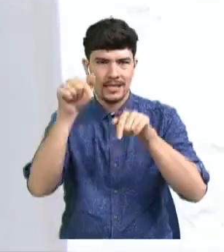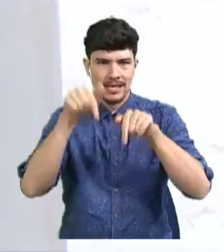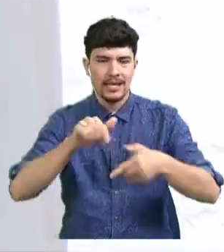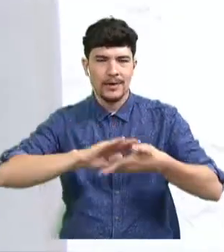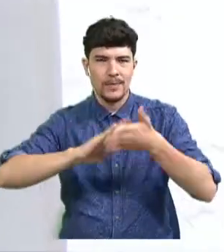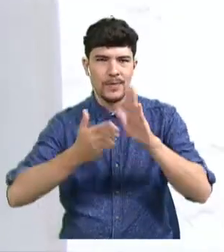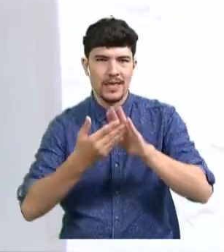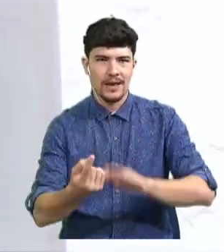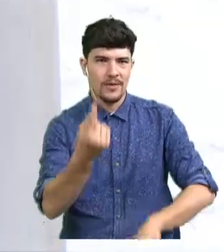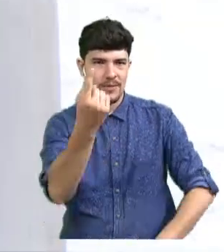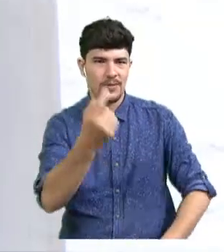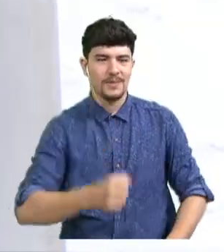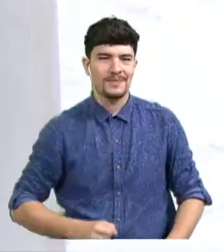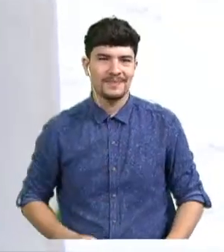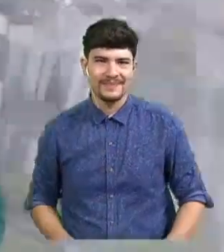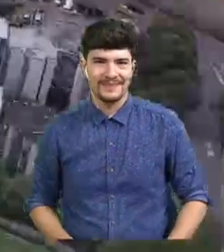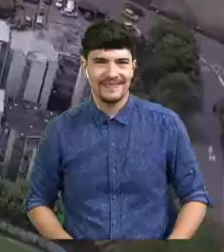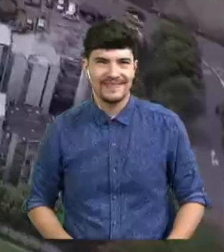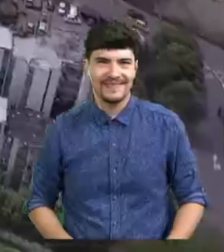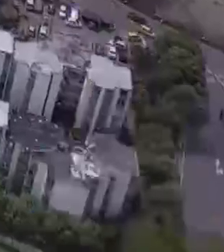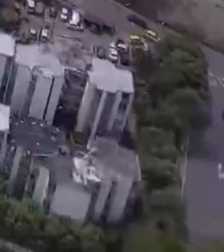Expedición Santander 2017. Ya volvemos.